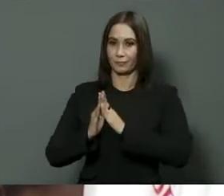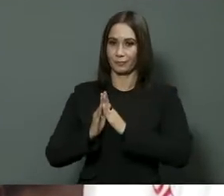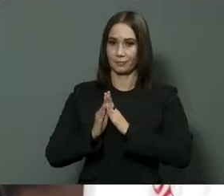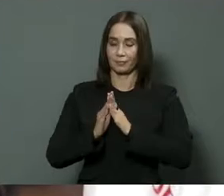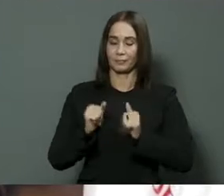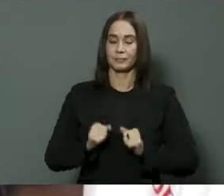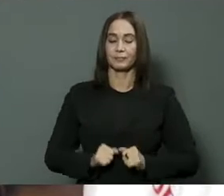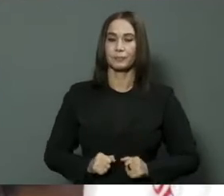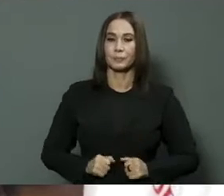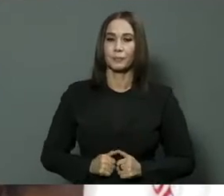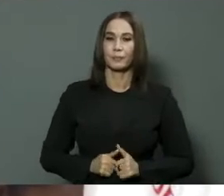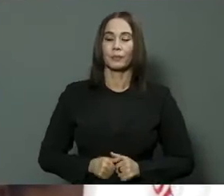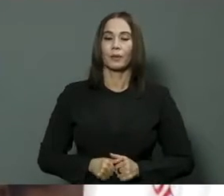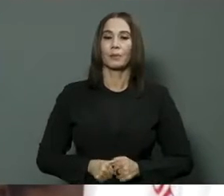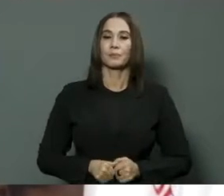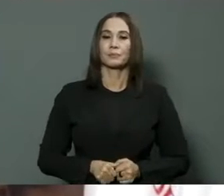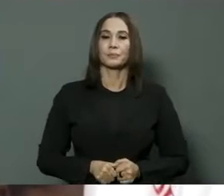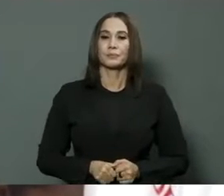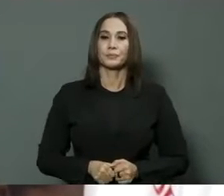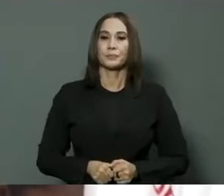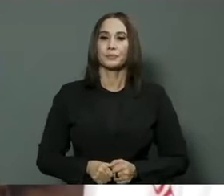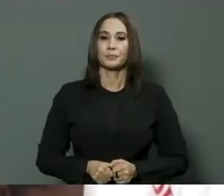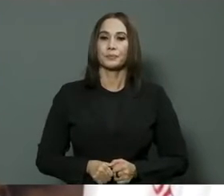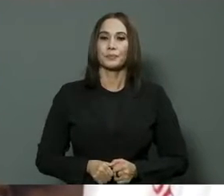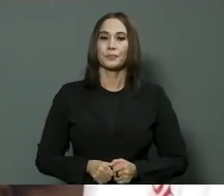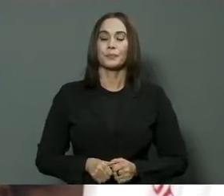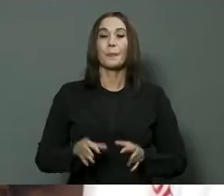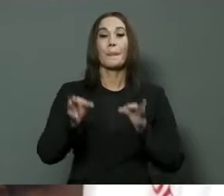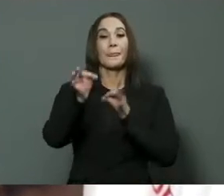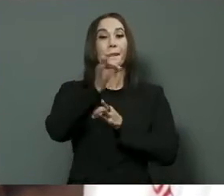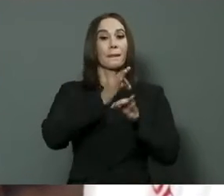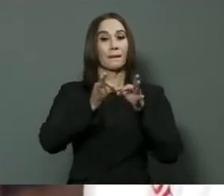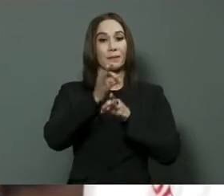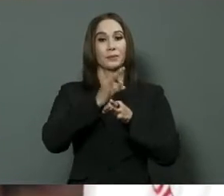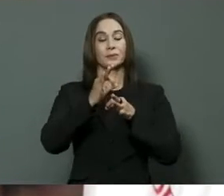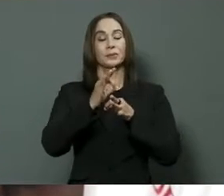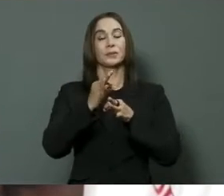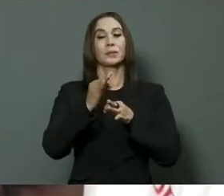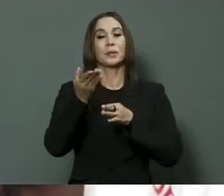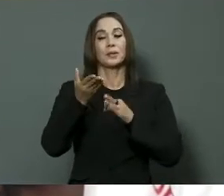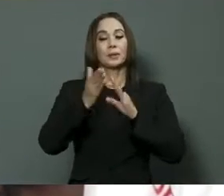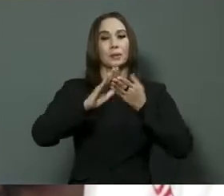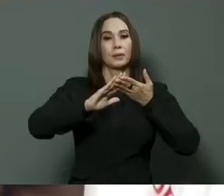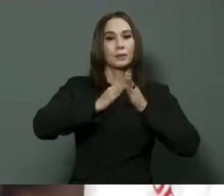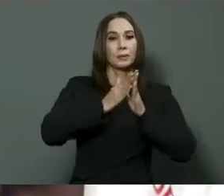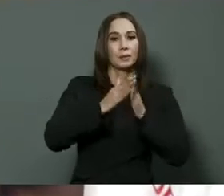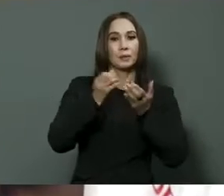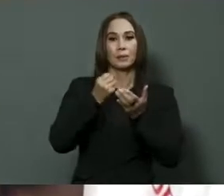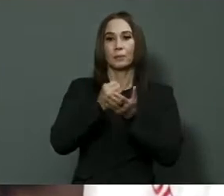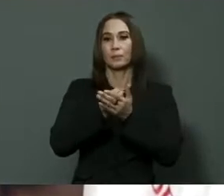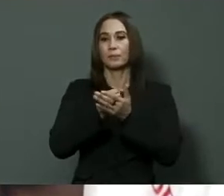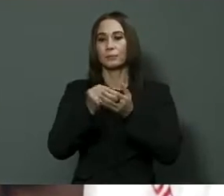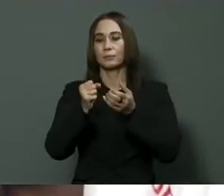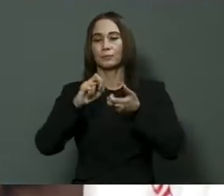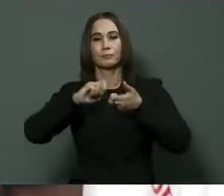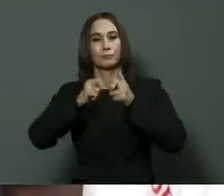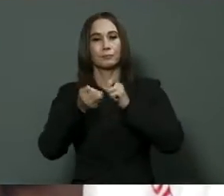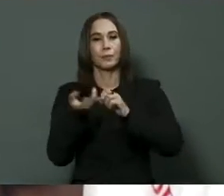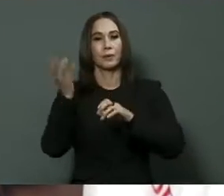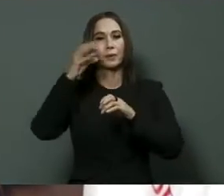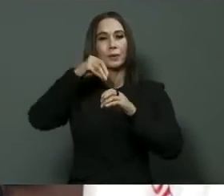San Francisco de Macorís es parte de una sociedad con mucha deuda social